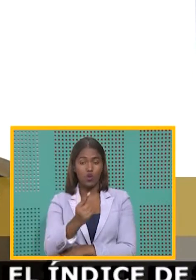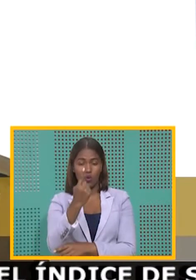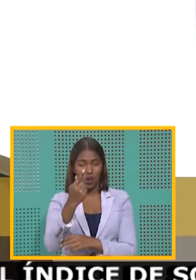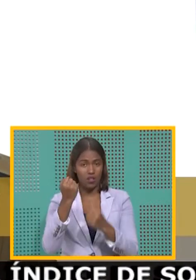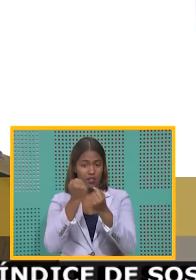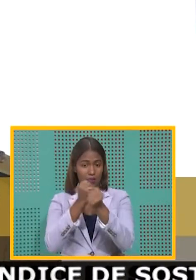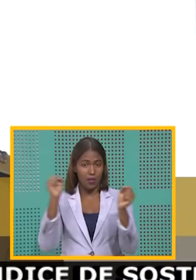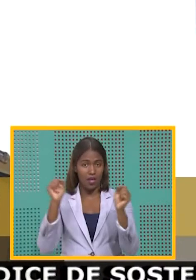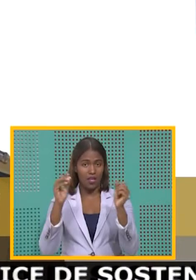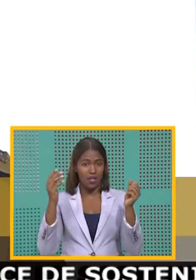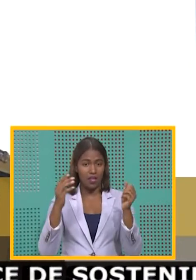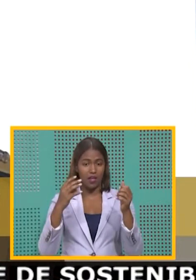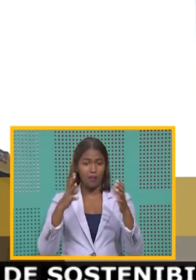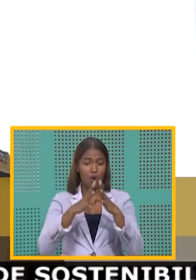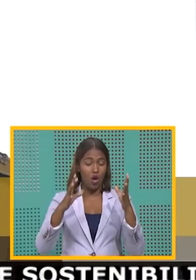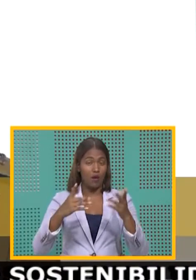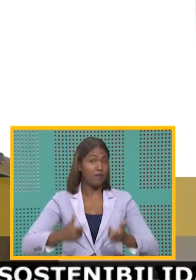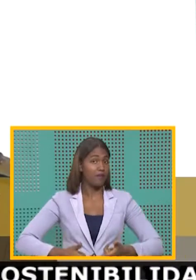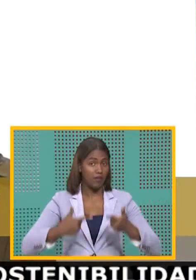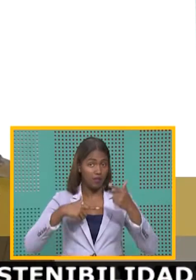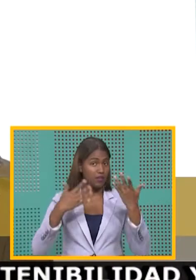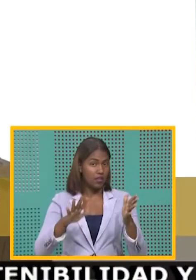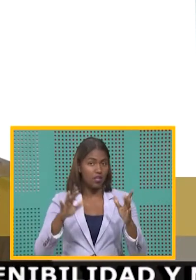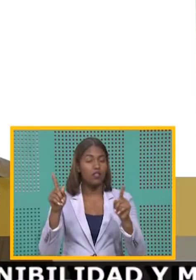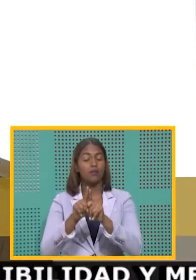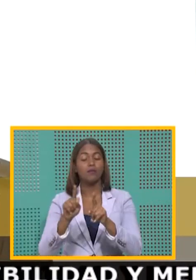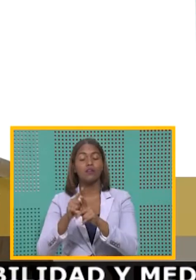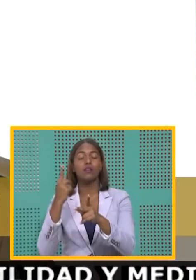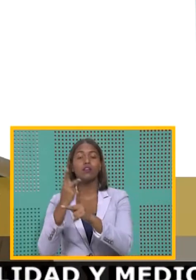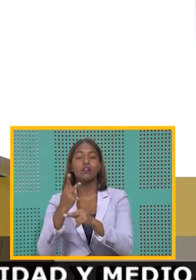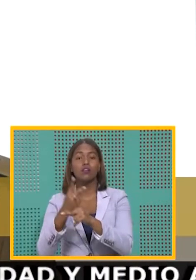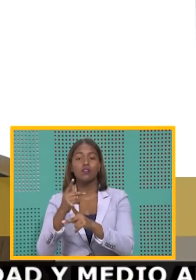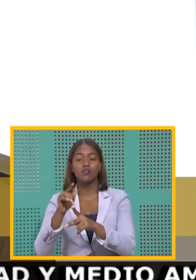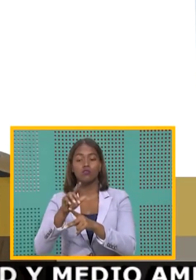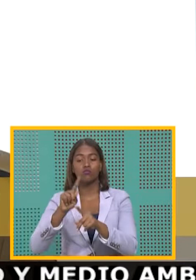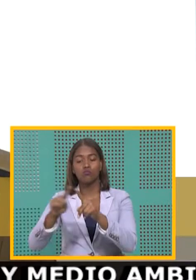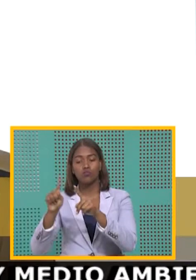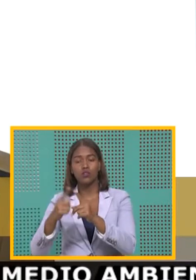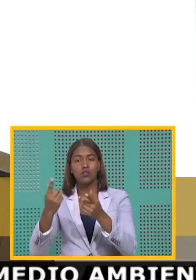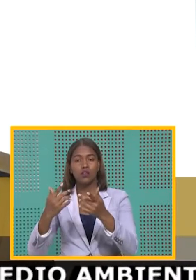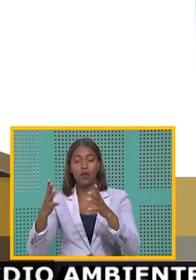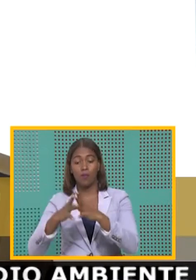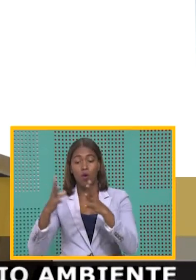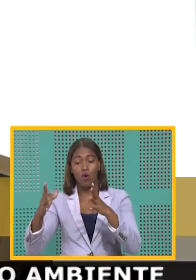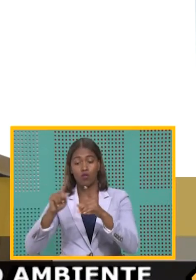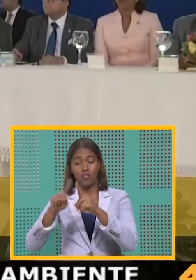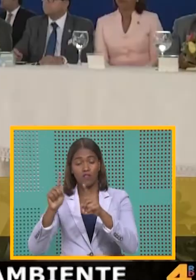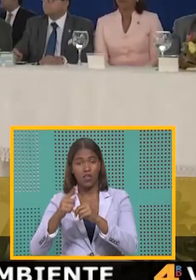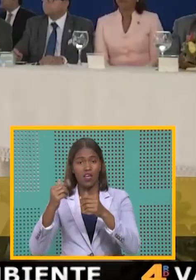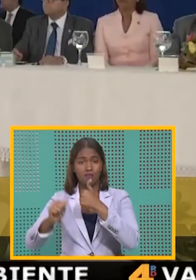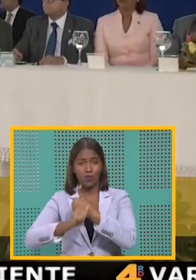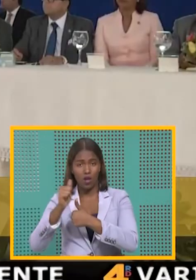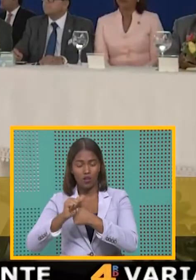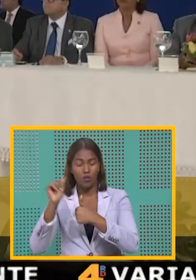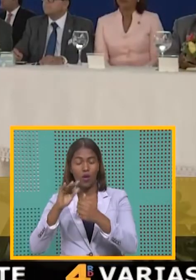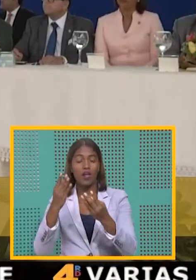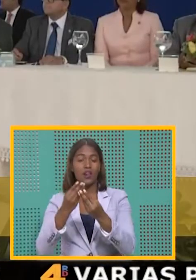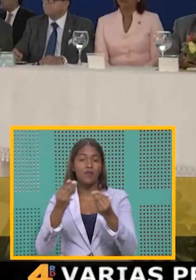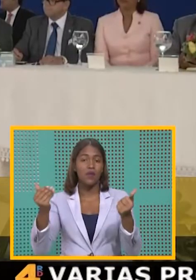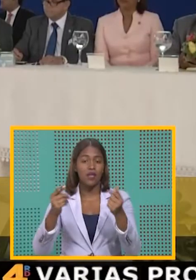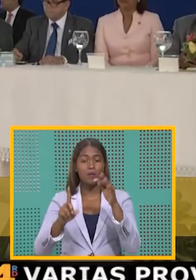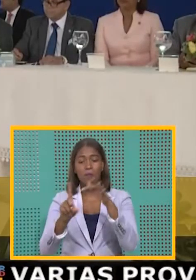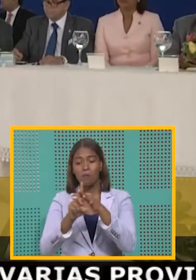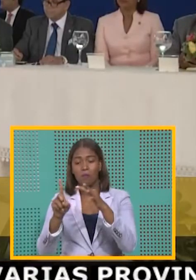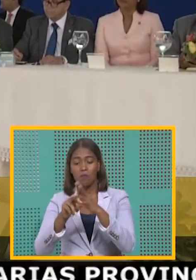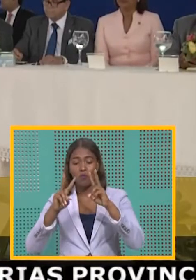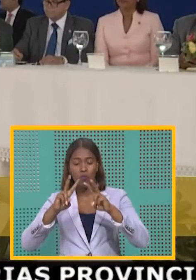salvar miles de vidas, sino también prevenir la ocurrencia de múltiples delitos y resolver